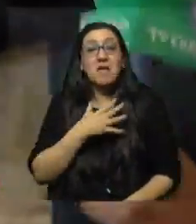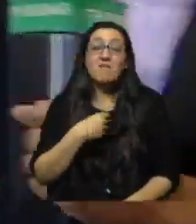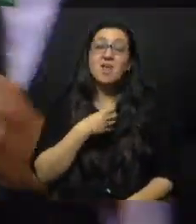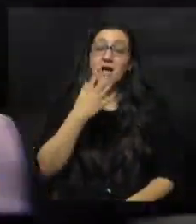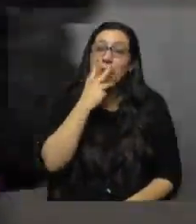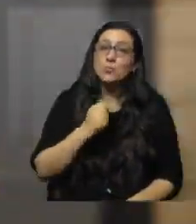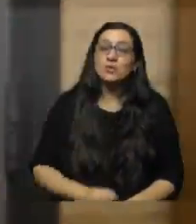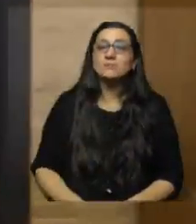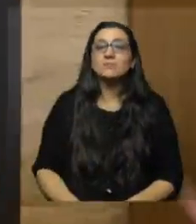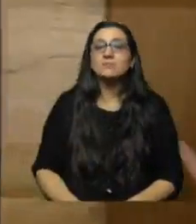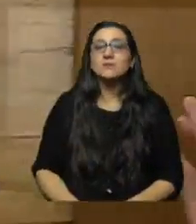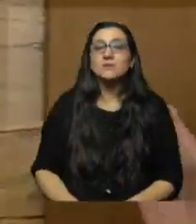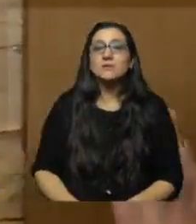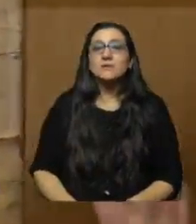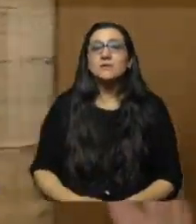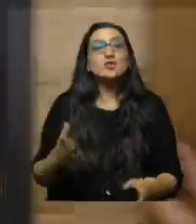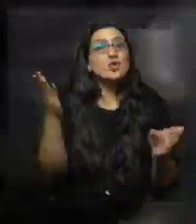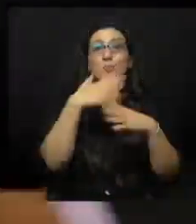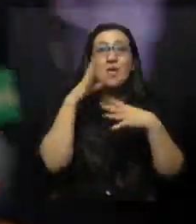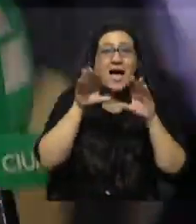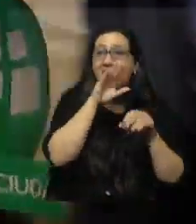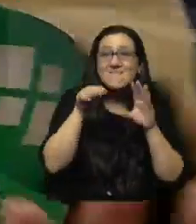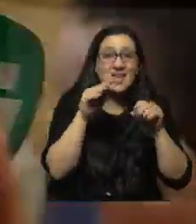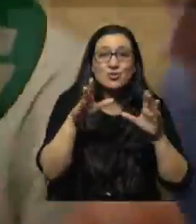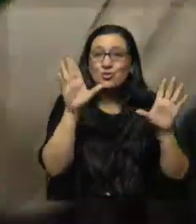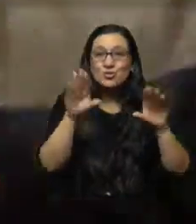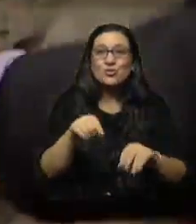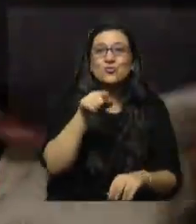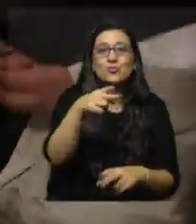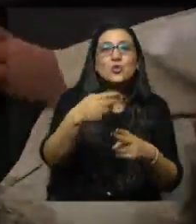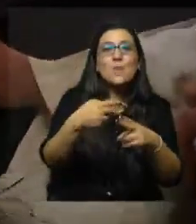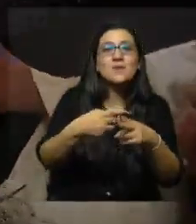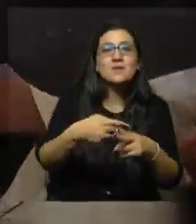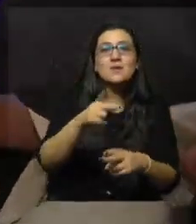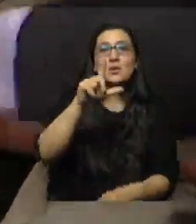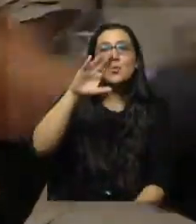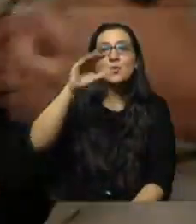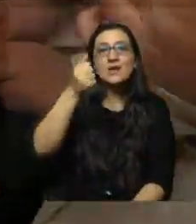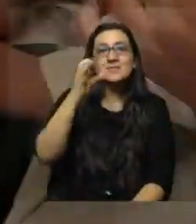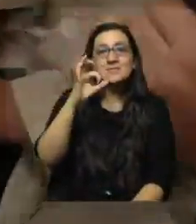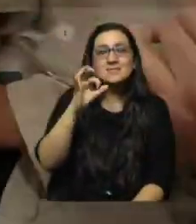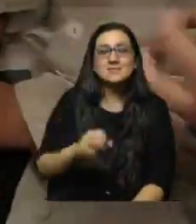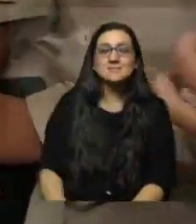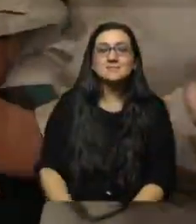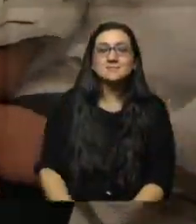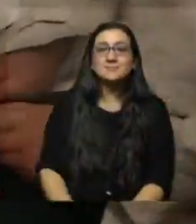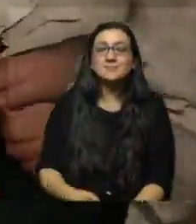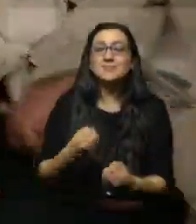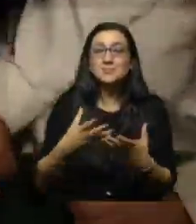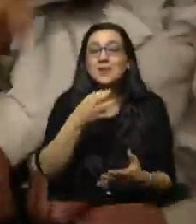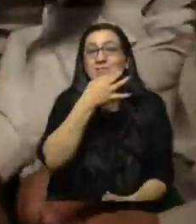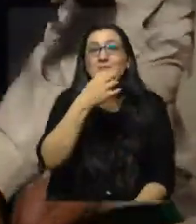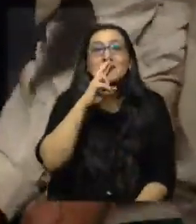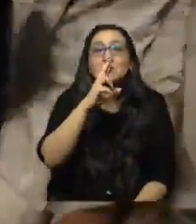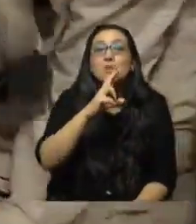vengo para acá porque no me da para hablar con todo. Acá tenemos una ronda importante acá. ¿Usted su nombre? Lucas. Bueno, Lucas, arriésgueme un resultado.